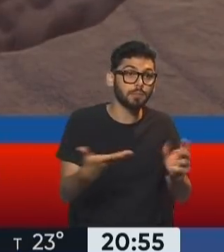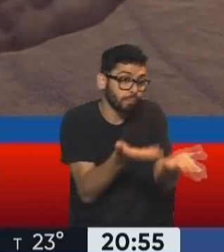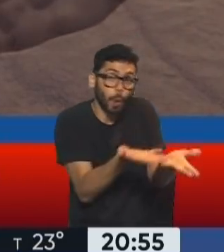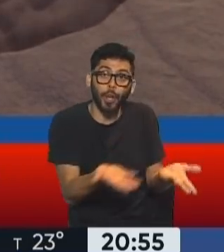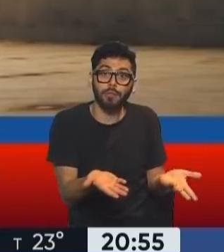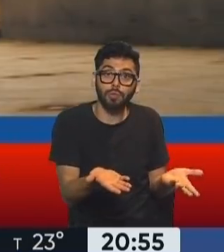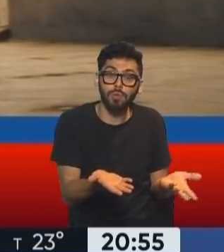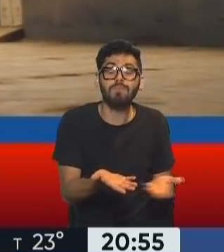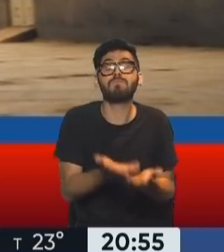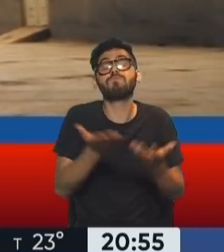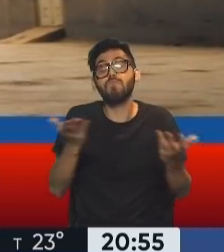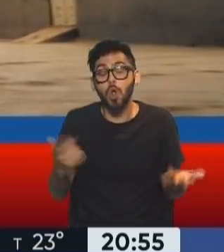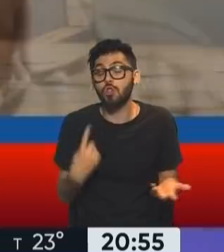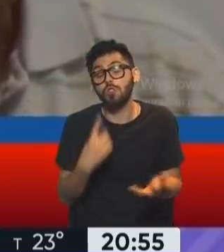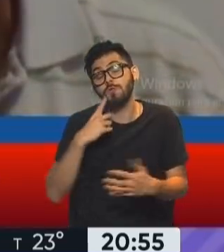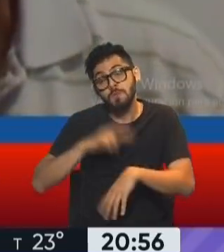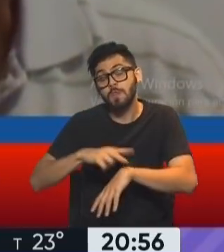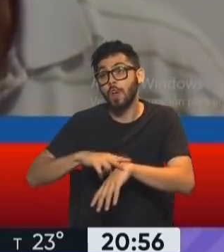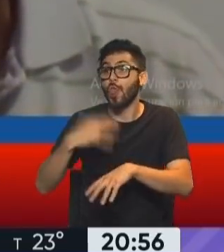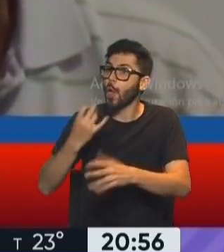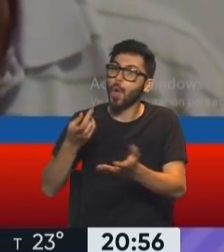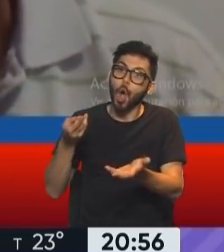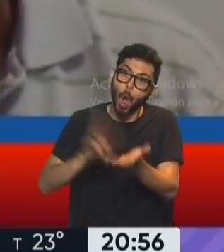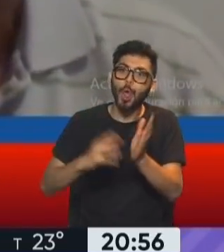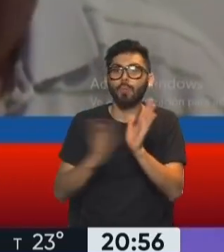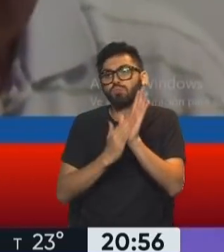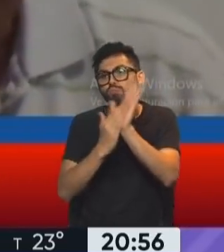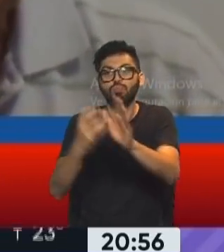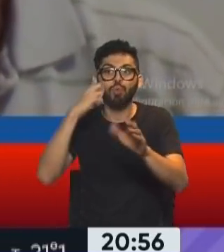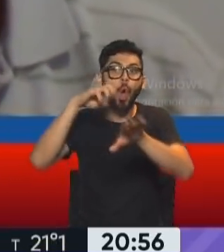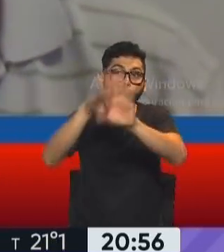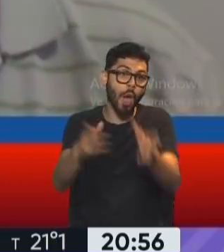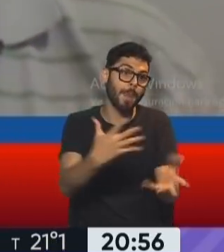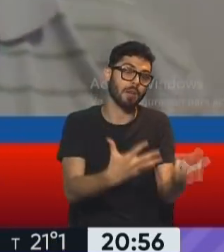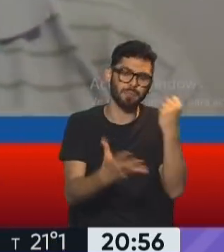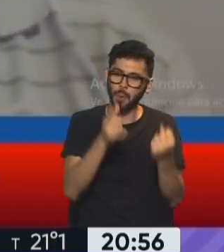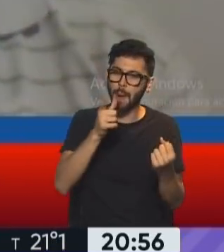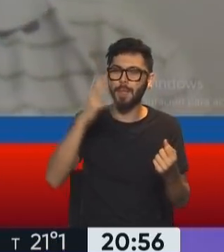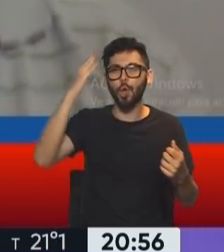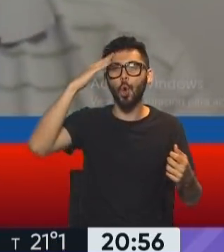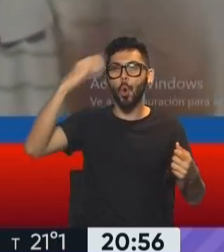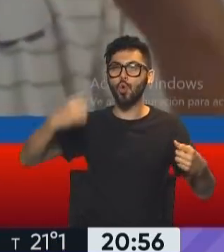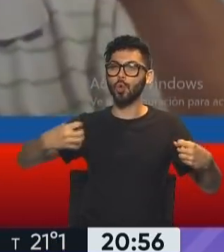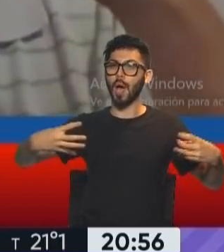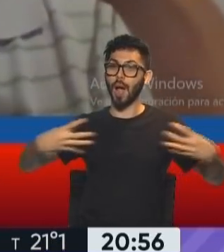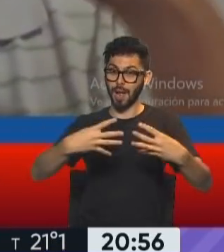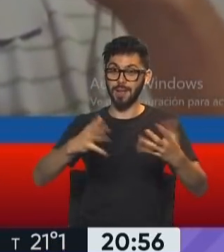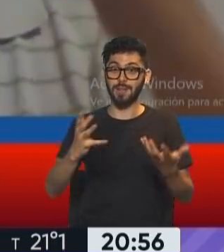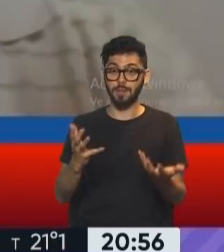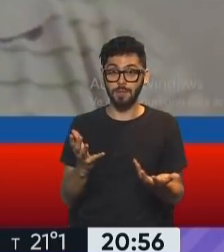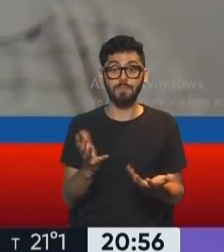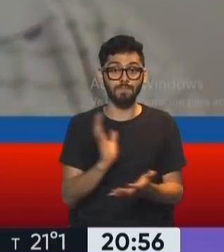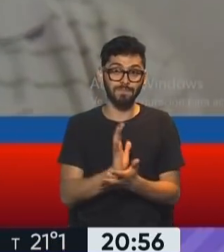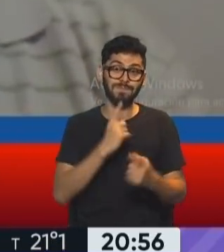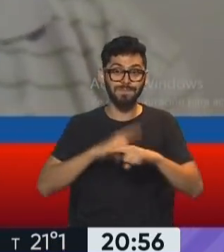la iniciativa para recuperar Vicentín para el pueblo argentino. La batalla cultural, ¿no? La batalla cultural también se coló ahí en